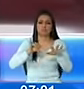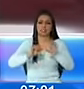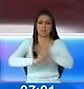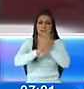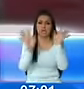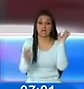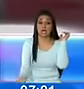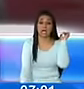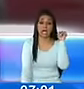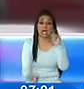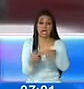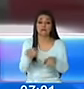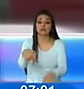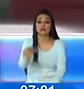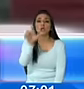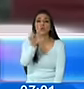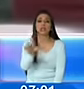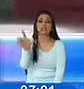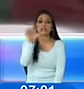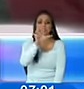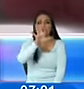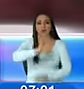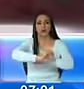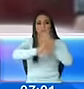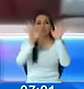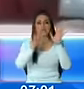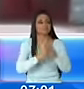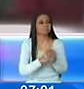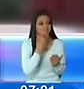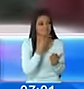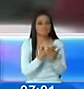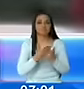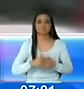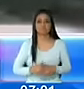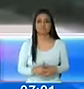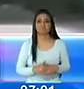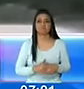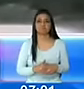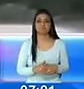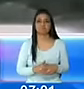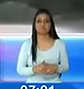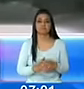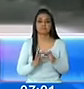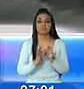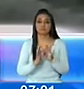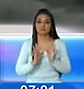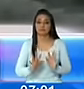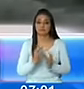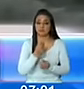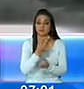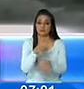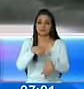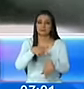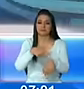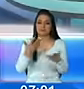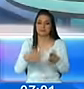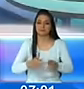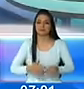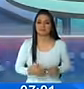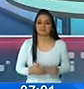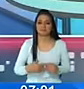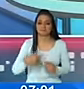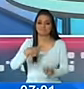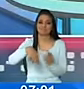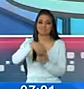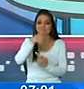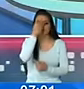termina también a primera hora de la mañana del día lunes. Perfecto, muchas gracias. Ahí está, compañeros, esa es la información que tenemos a esta hora de la mañana. Volvemos con